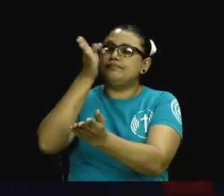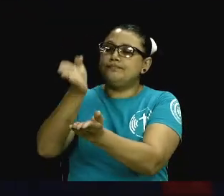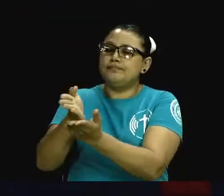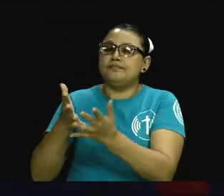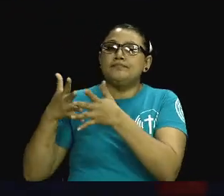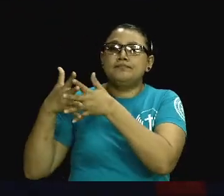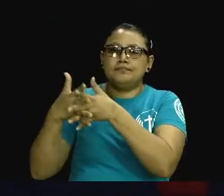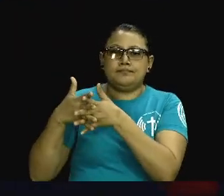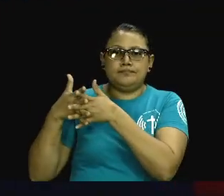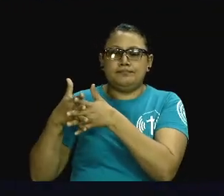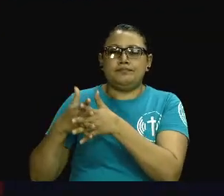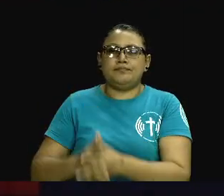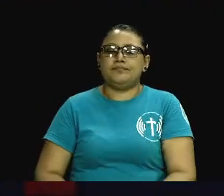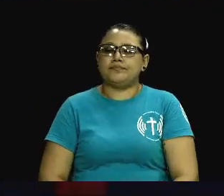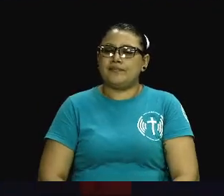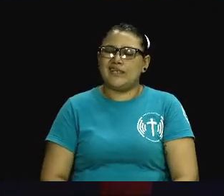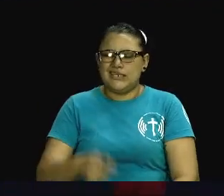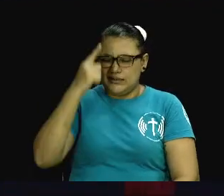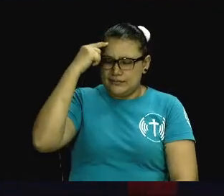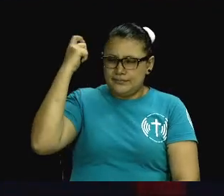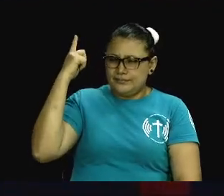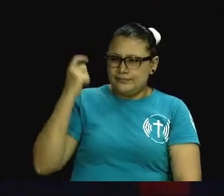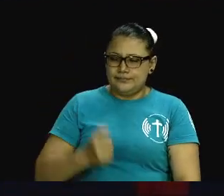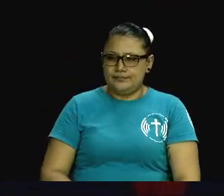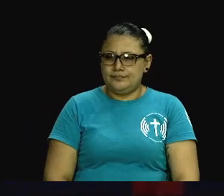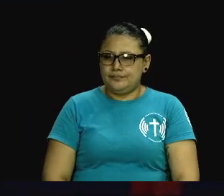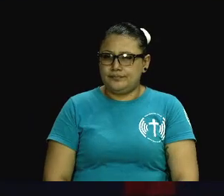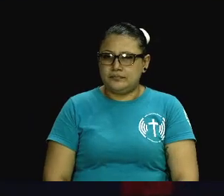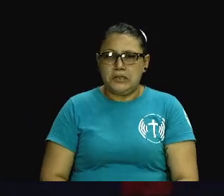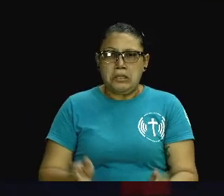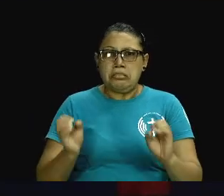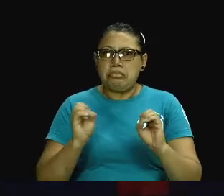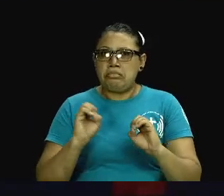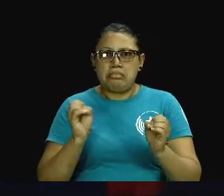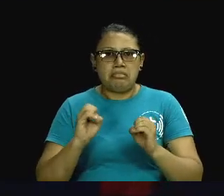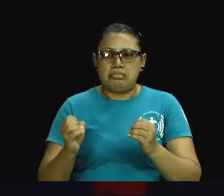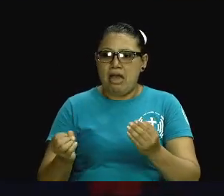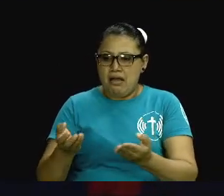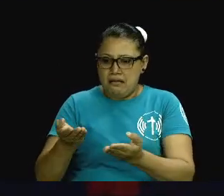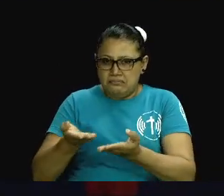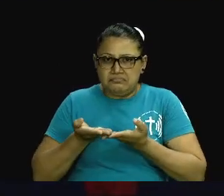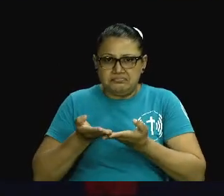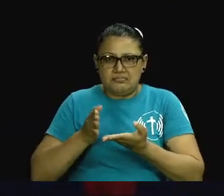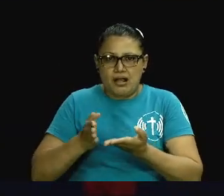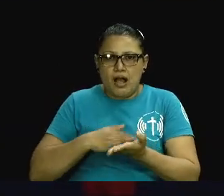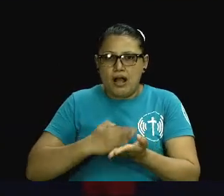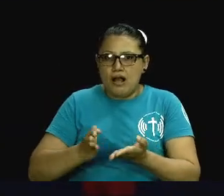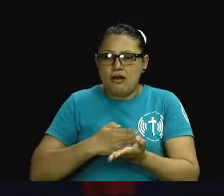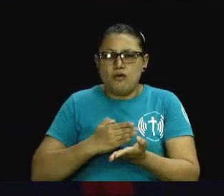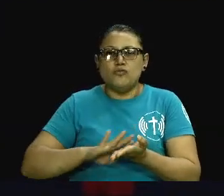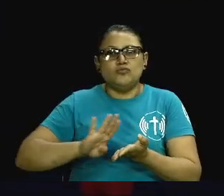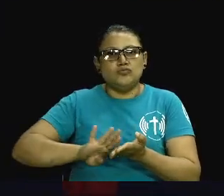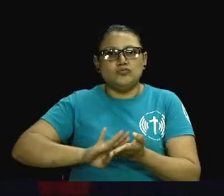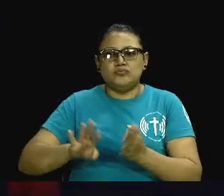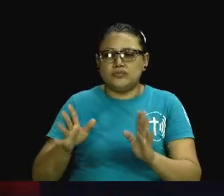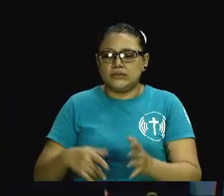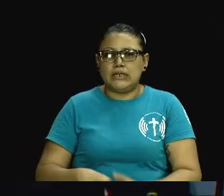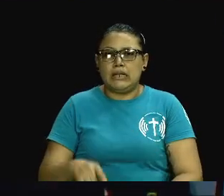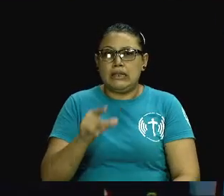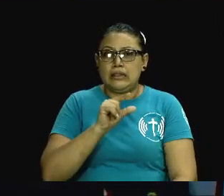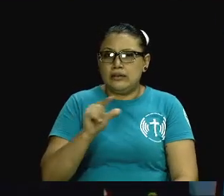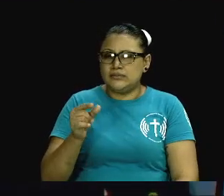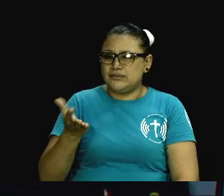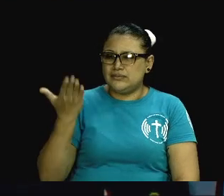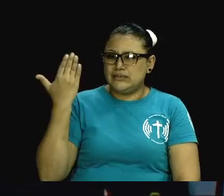a estudiar recuerdo yo que pues no habían ingresos tipo y pasó la primera semana yo les